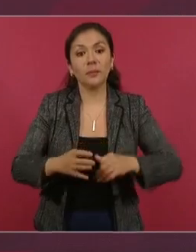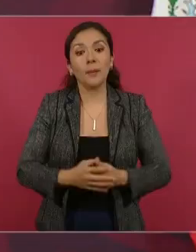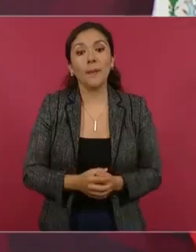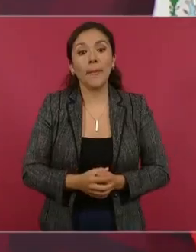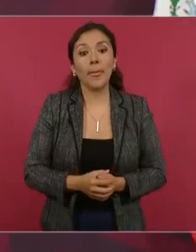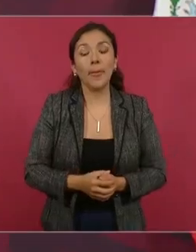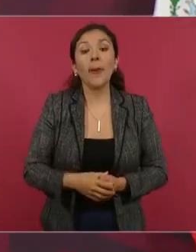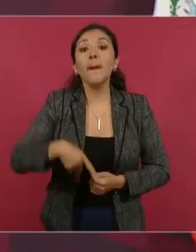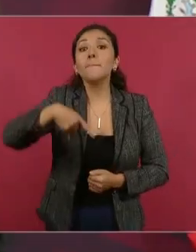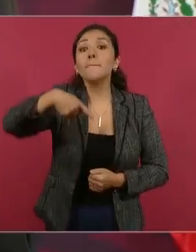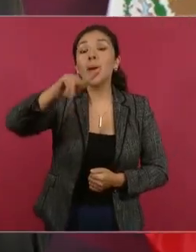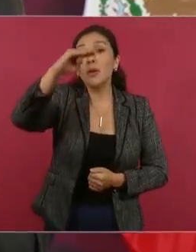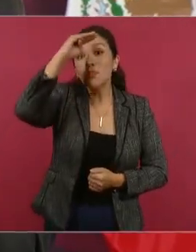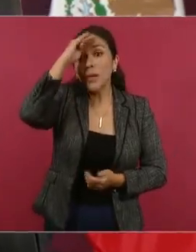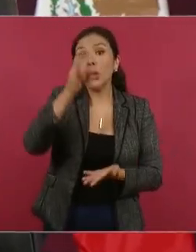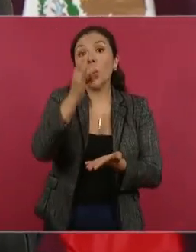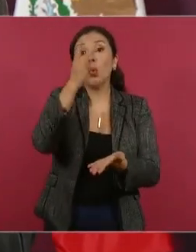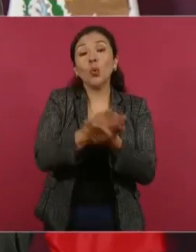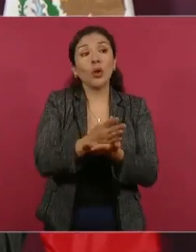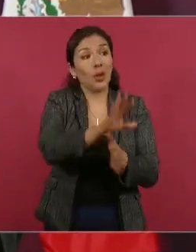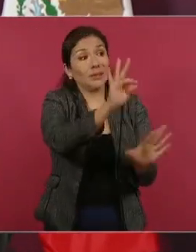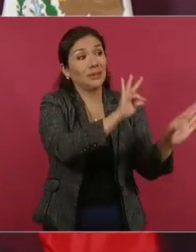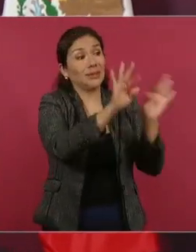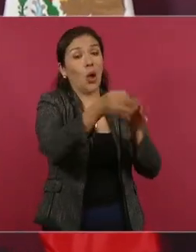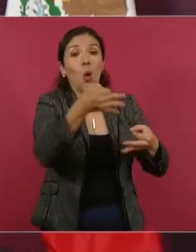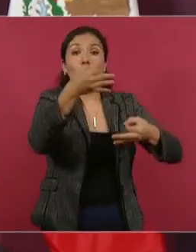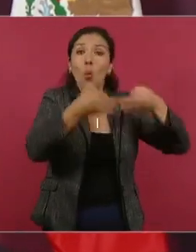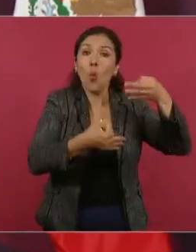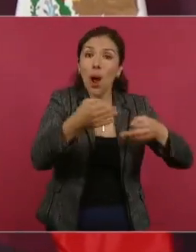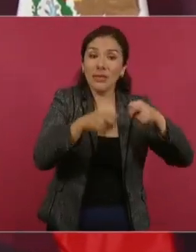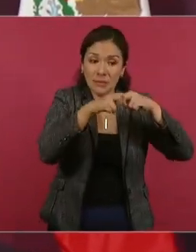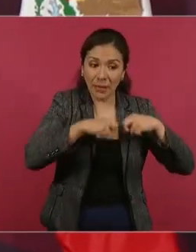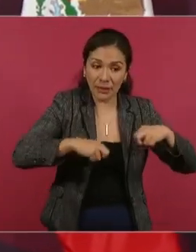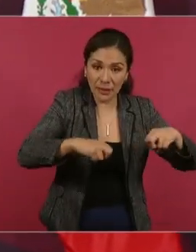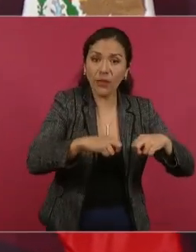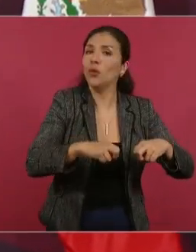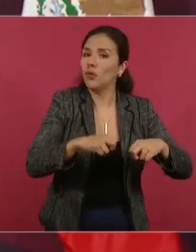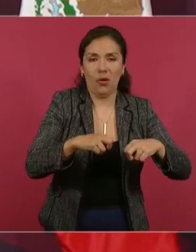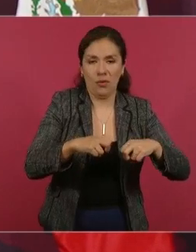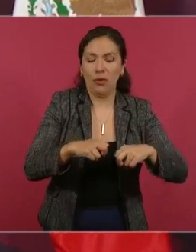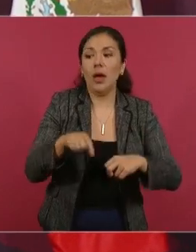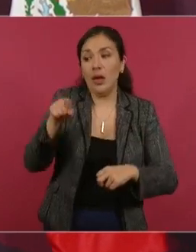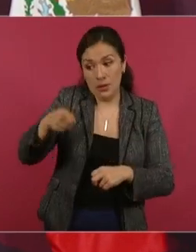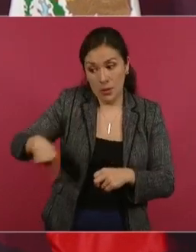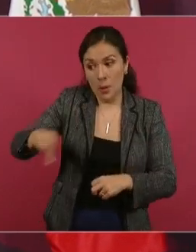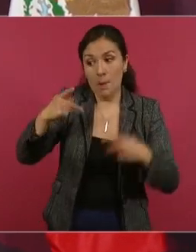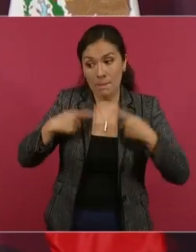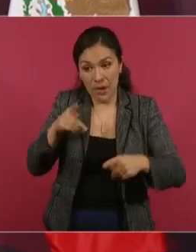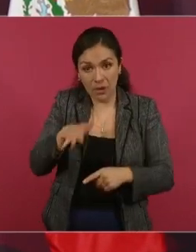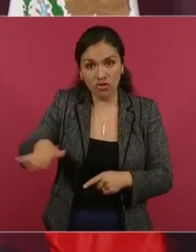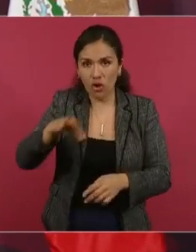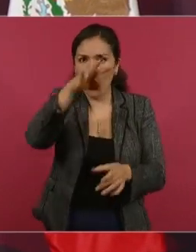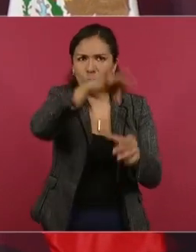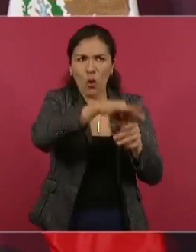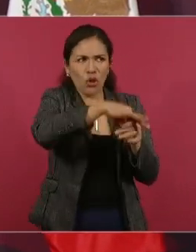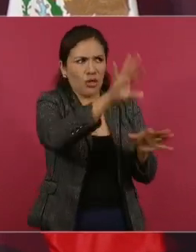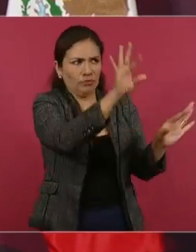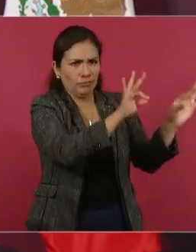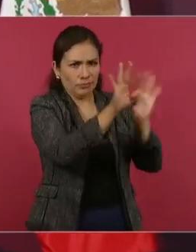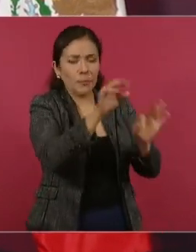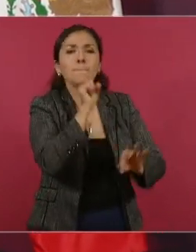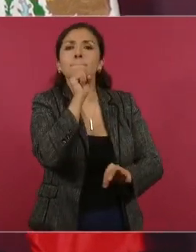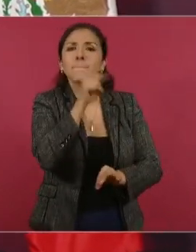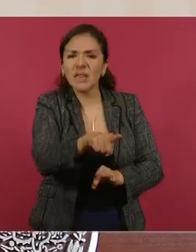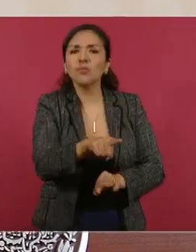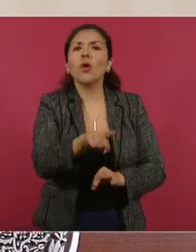Pero no solo es elegir a jueces, magistrados y ministros, no, los elige el pueblo y también elige a